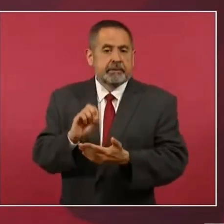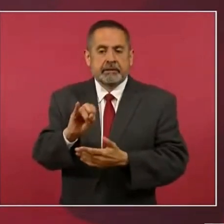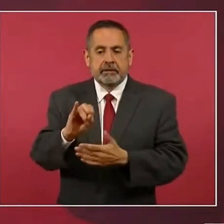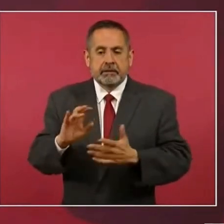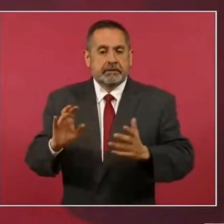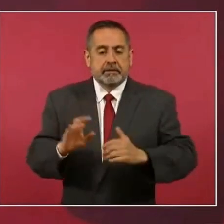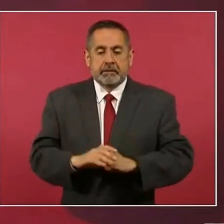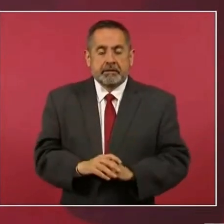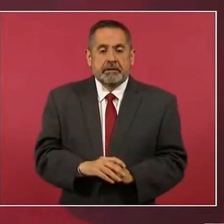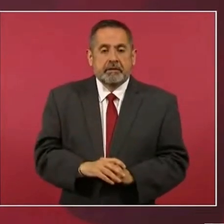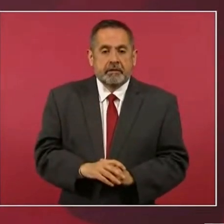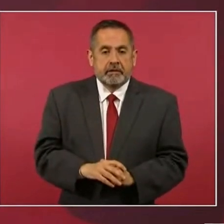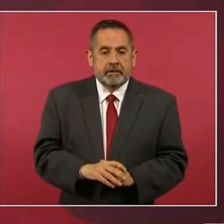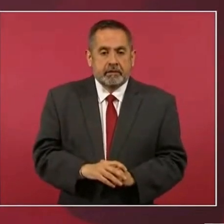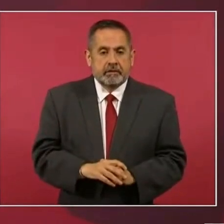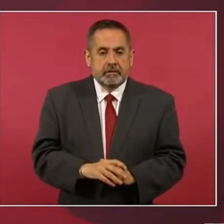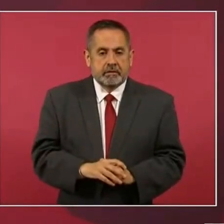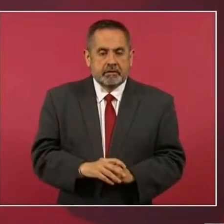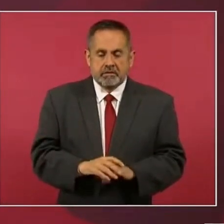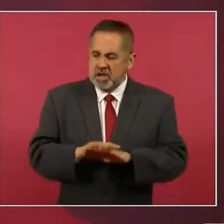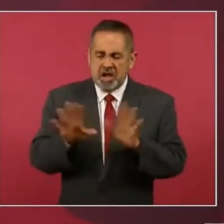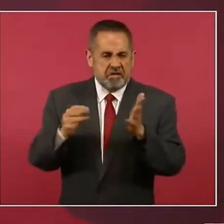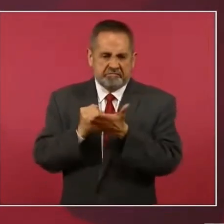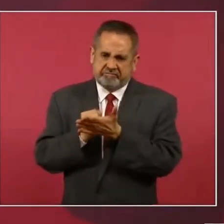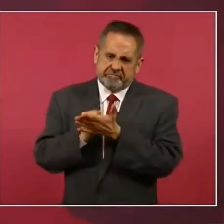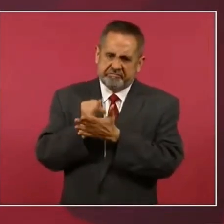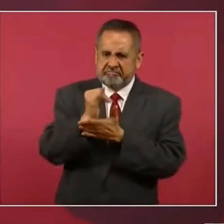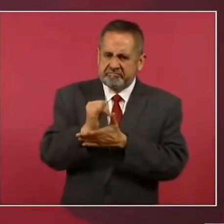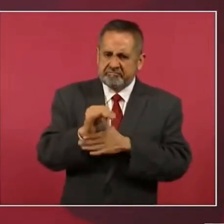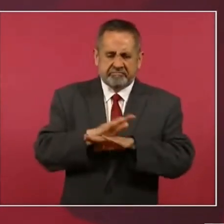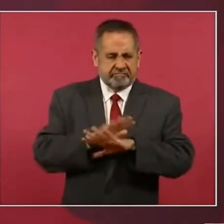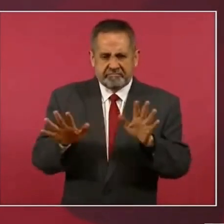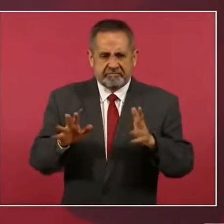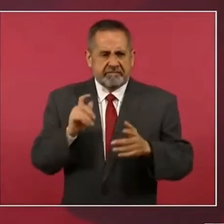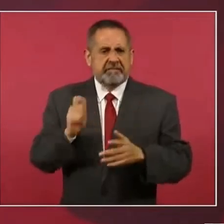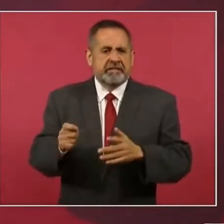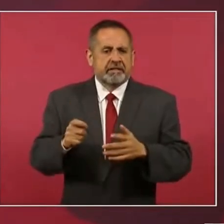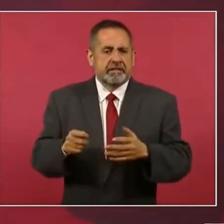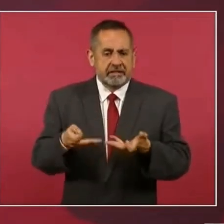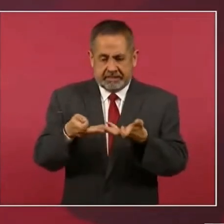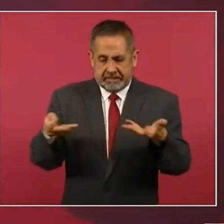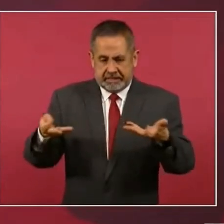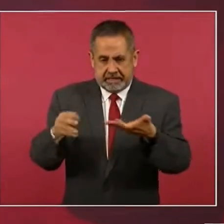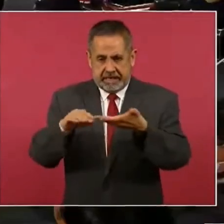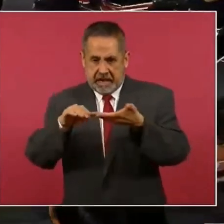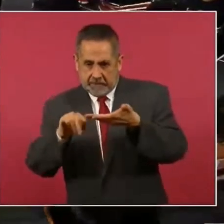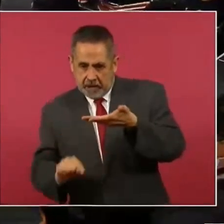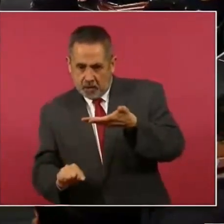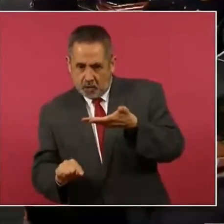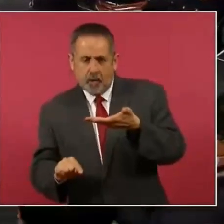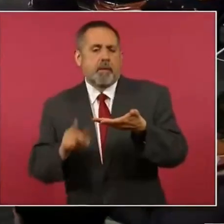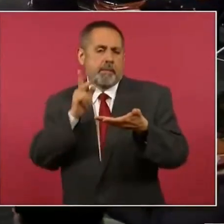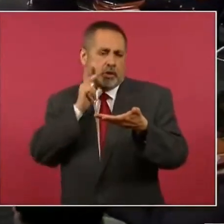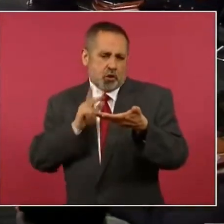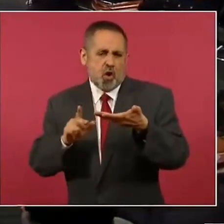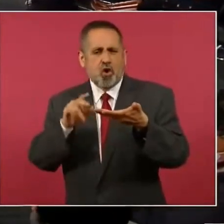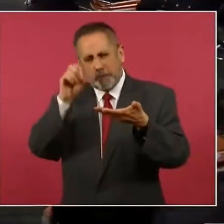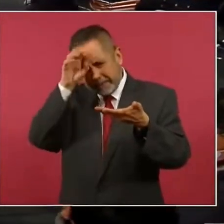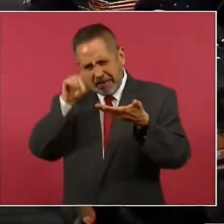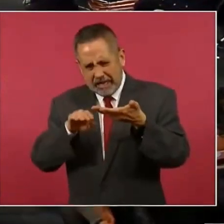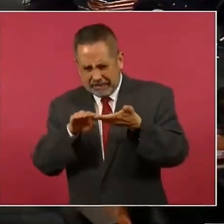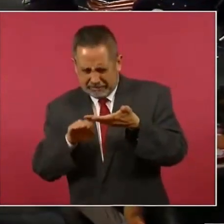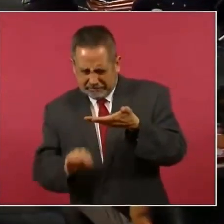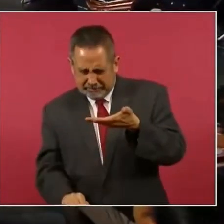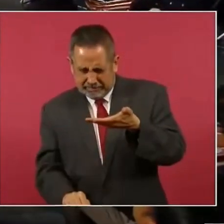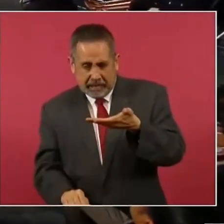y se decide que el petróleo y